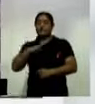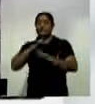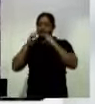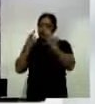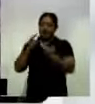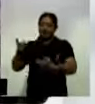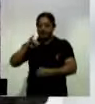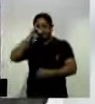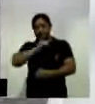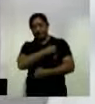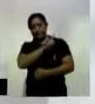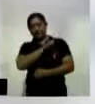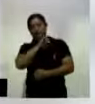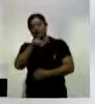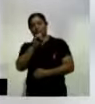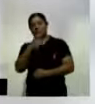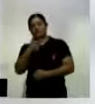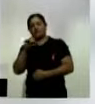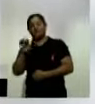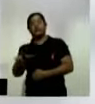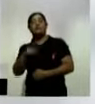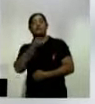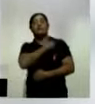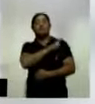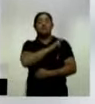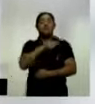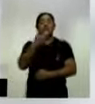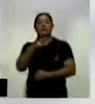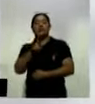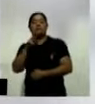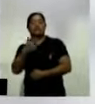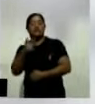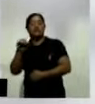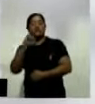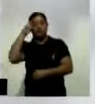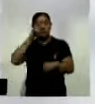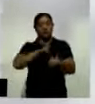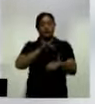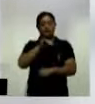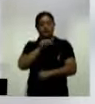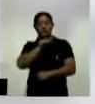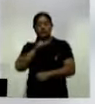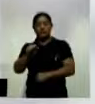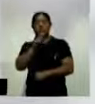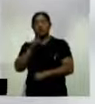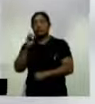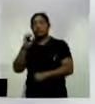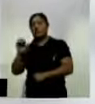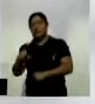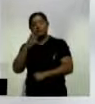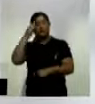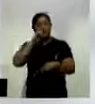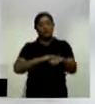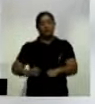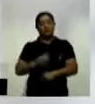el subsecretario de Prevención y Promoción de la Salud, Hugo López-Gatell, el director de tu IMSS, Zoé Robledo, el director del